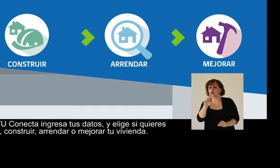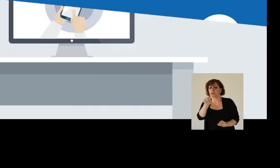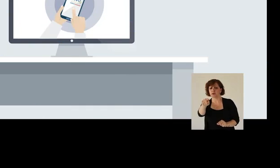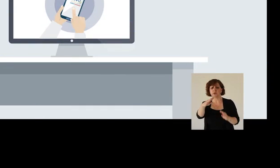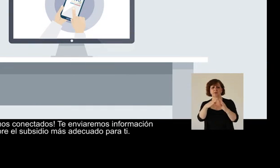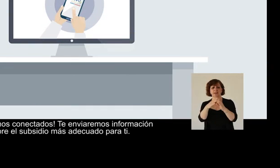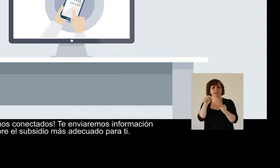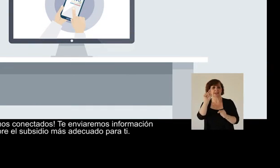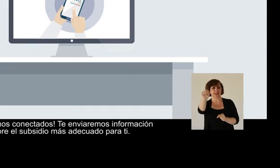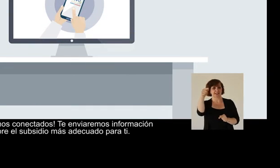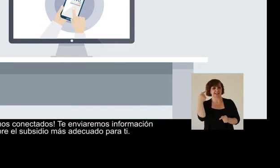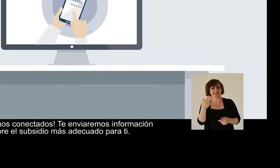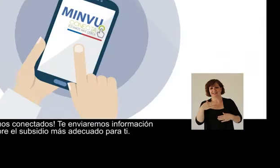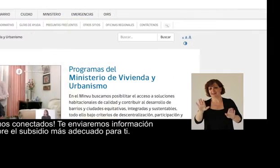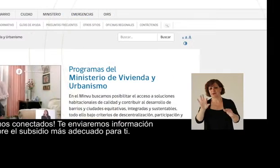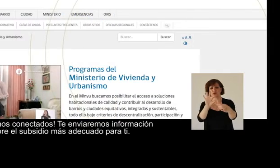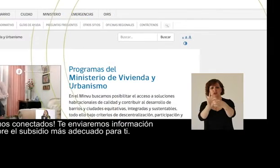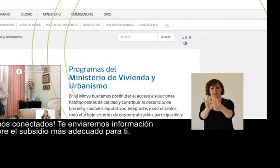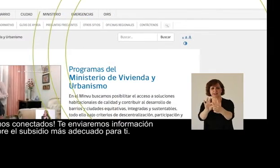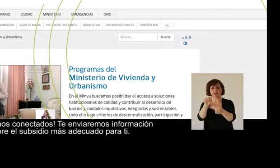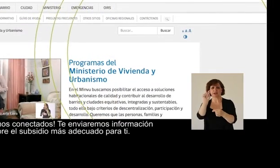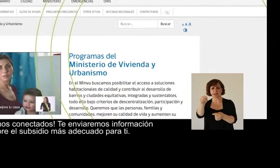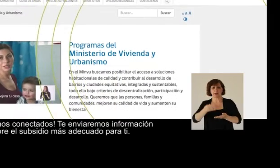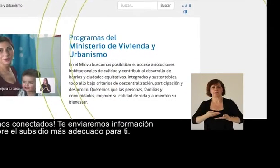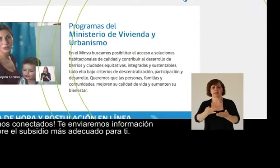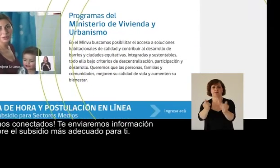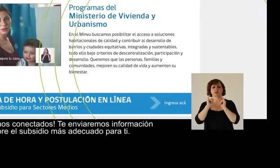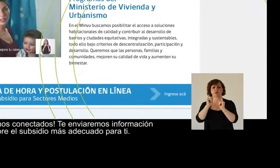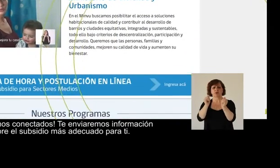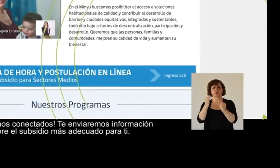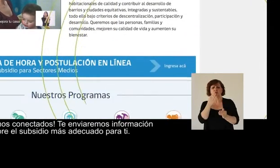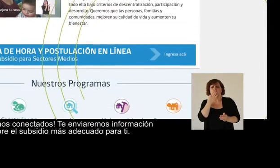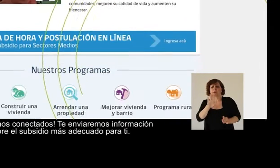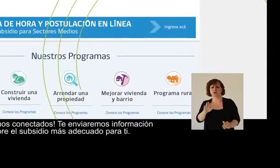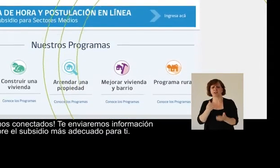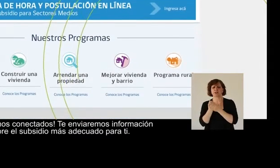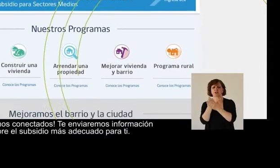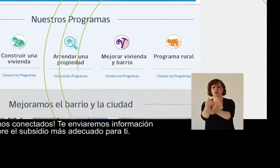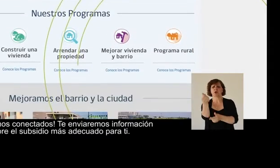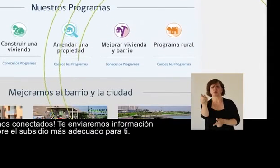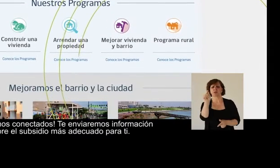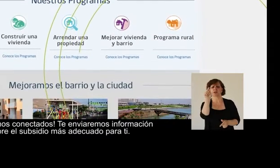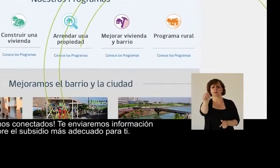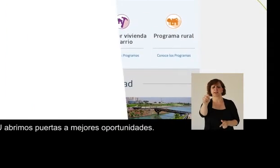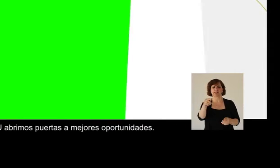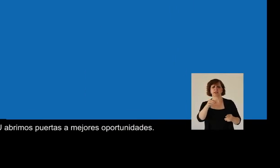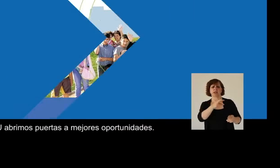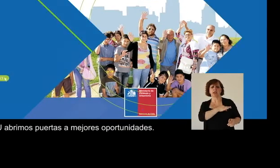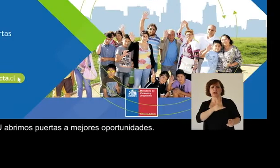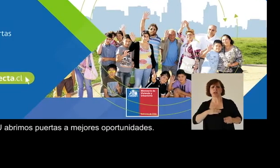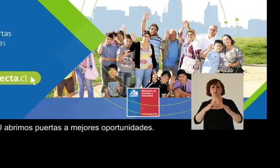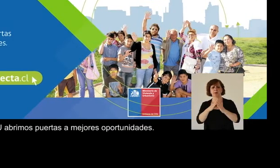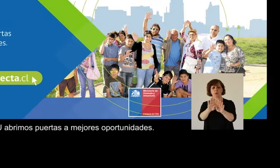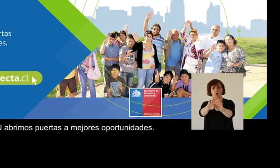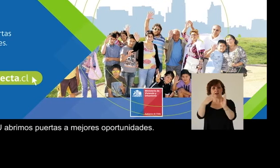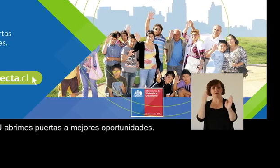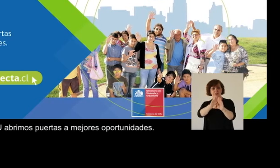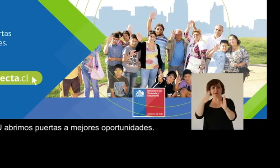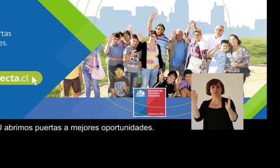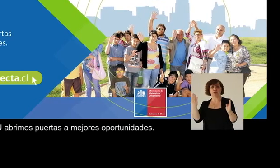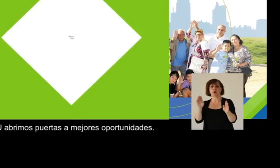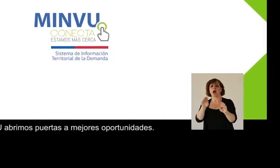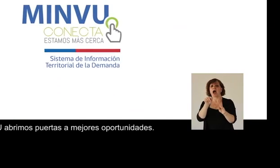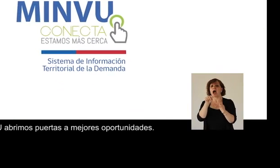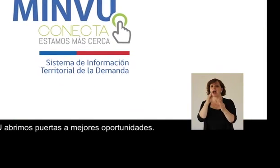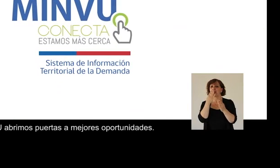tu vivienda. Ya estamos conectados. Te enviaremos información sobre el subsidio más adecuado para ti. En Mimbu abrimos puertas